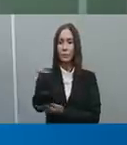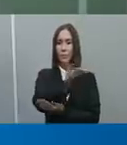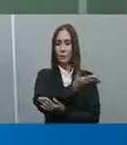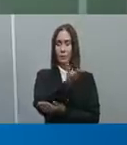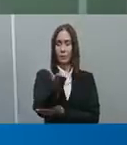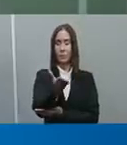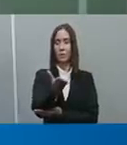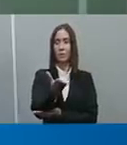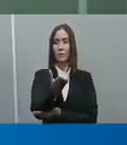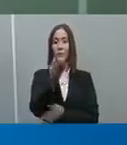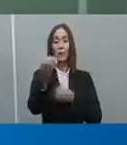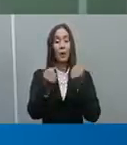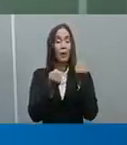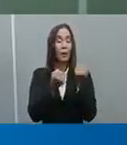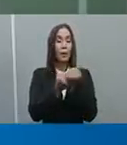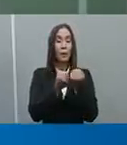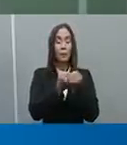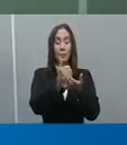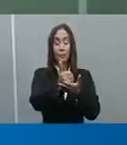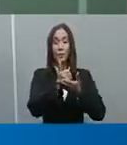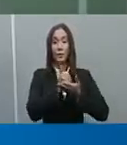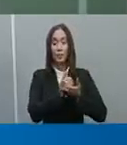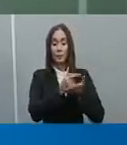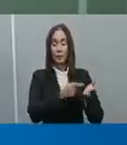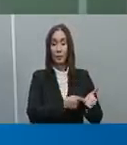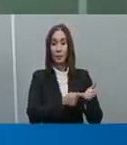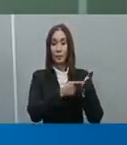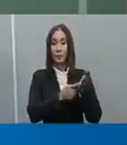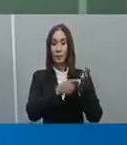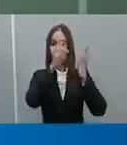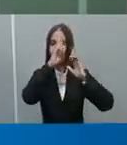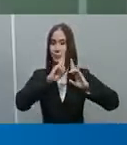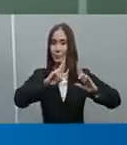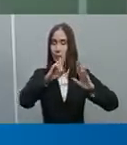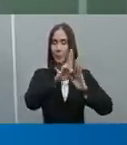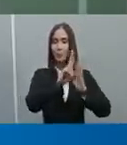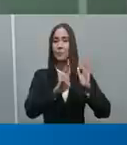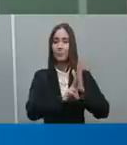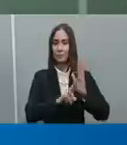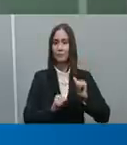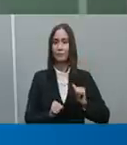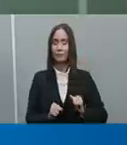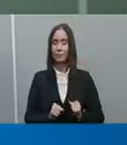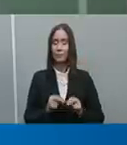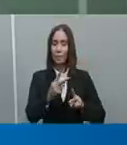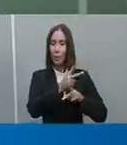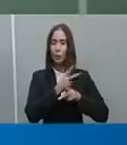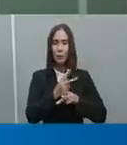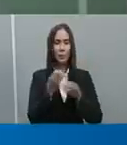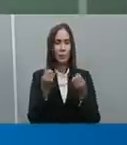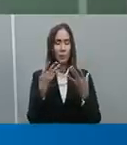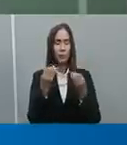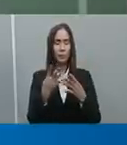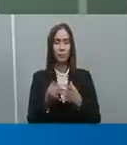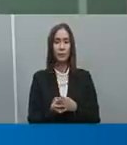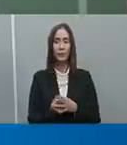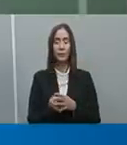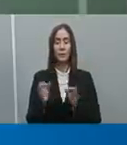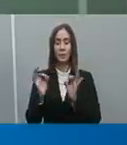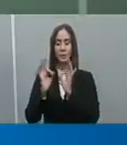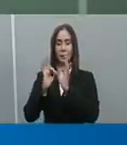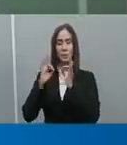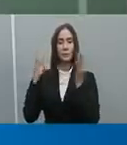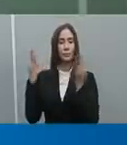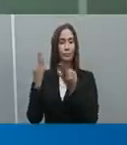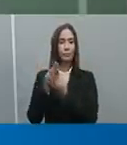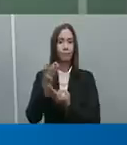se manifiesta en el debido cumplimiento de las normas. Familias dominicanas, hablamos de sacrificios y de